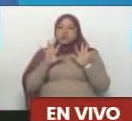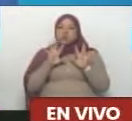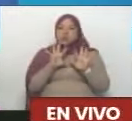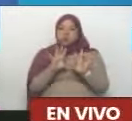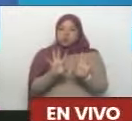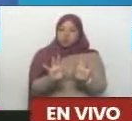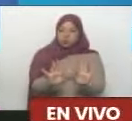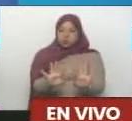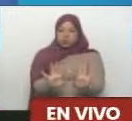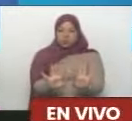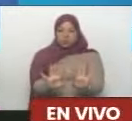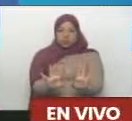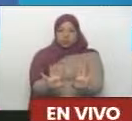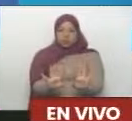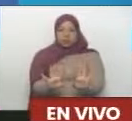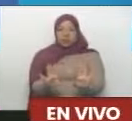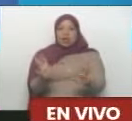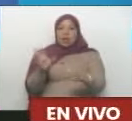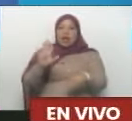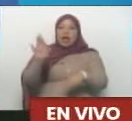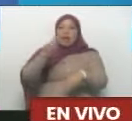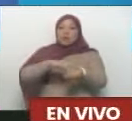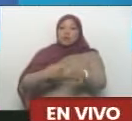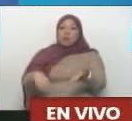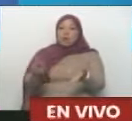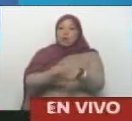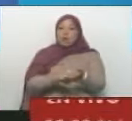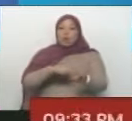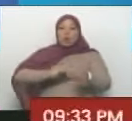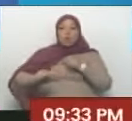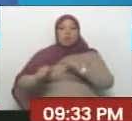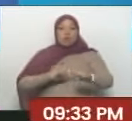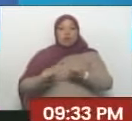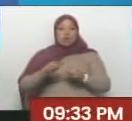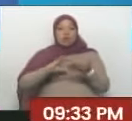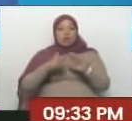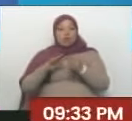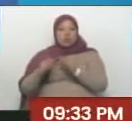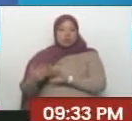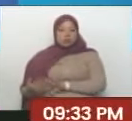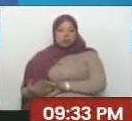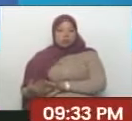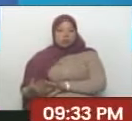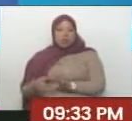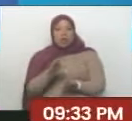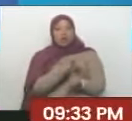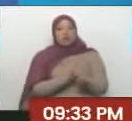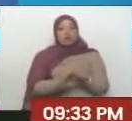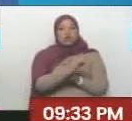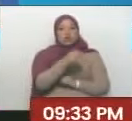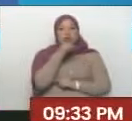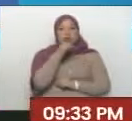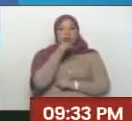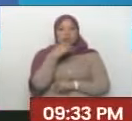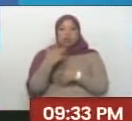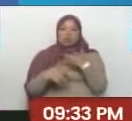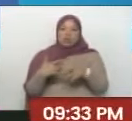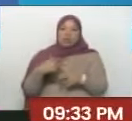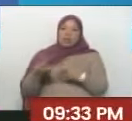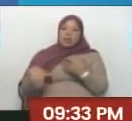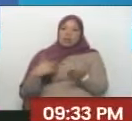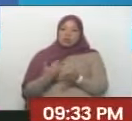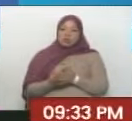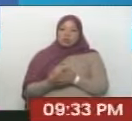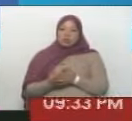¿ah? Hagamos viral, vamos a crear un poderoso movimiento comunicacional desde la cultura a nivel